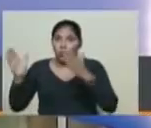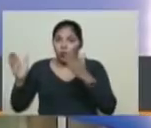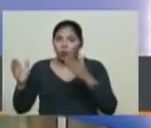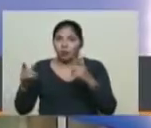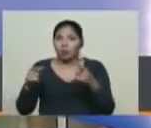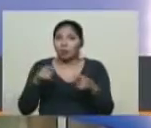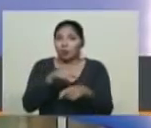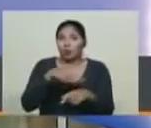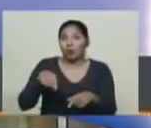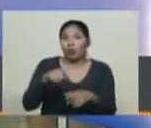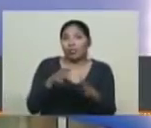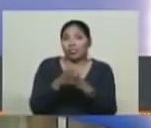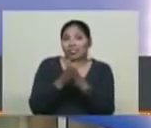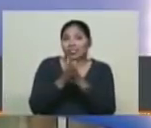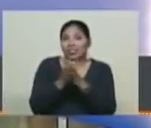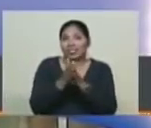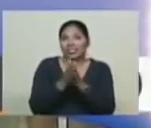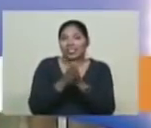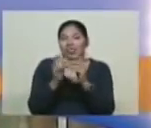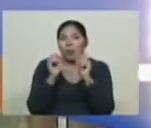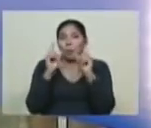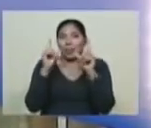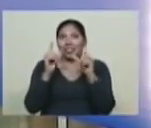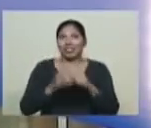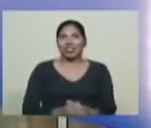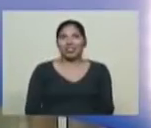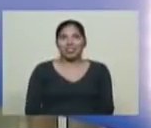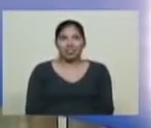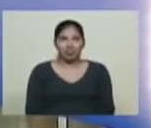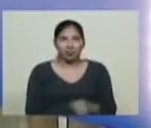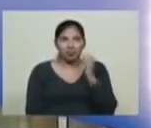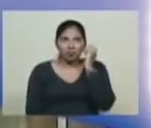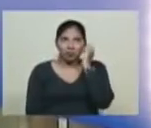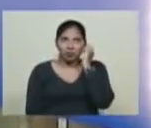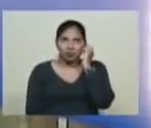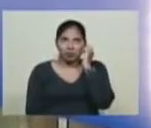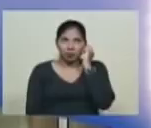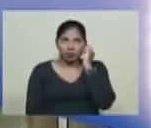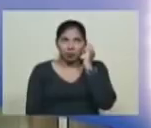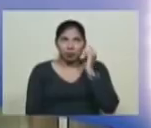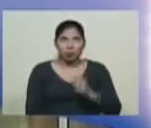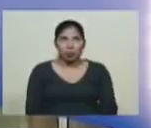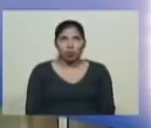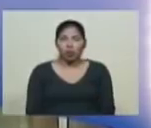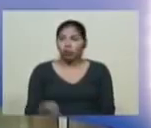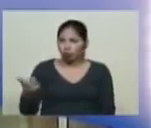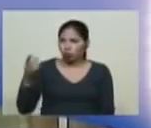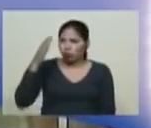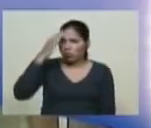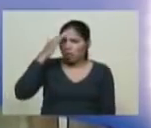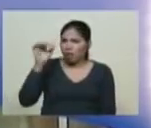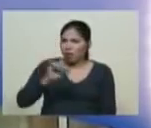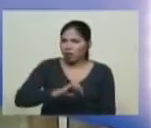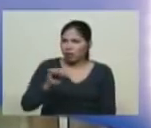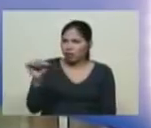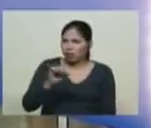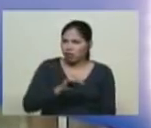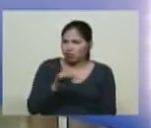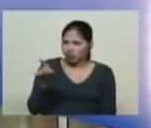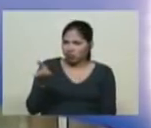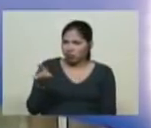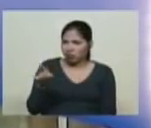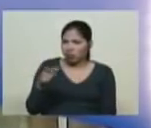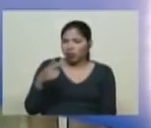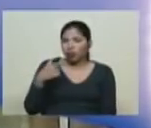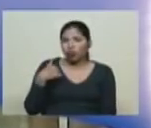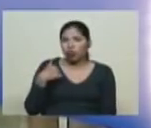sabe manejar? Adelante, acompañen a la doctora Luz hasta aquí, por favor. Bueno, supe que ustedes